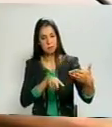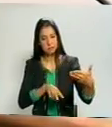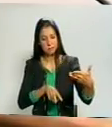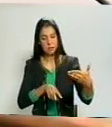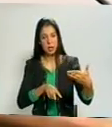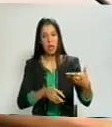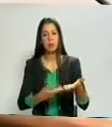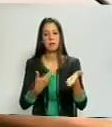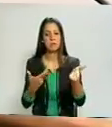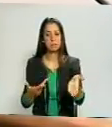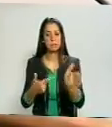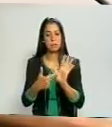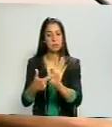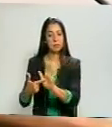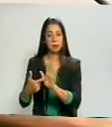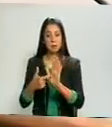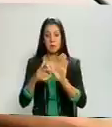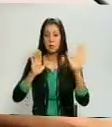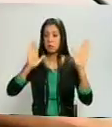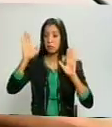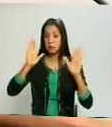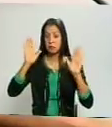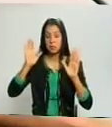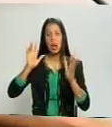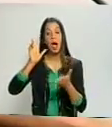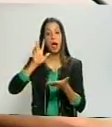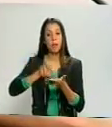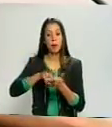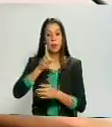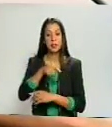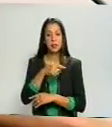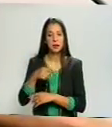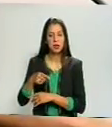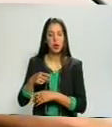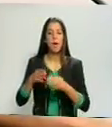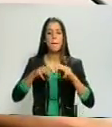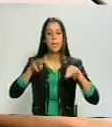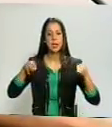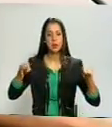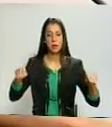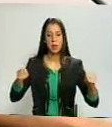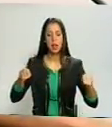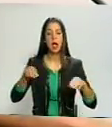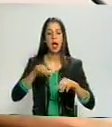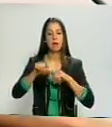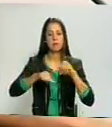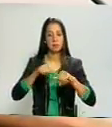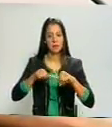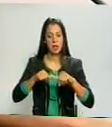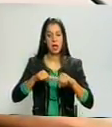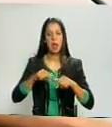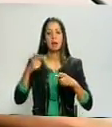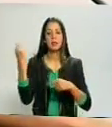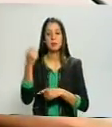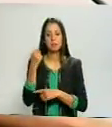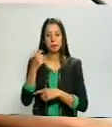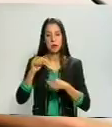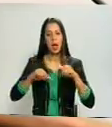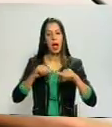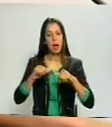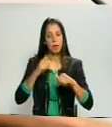sometido a consideración el decreto constituyente para la supresión y liquidación del área metropolitana de Caracas y del distrito Alto